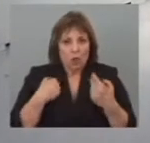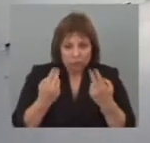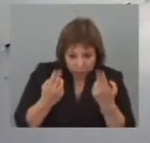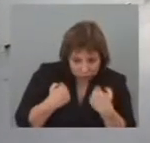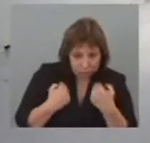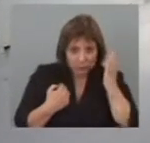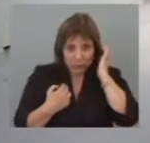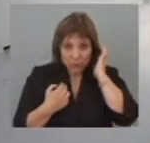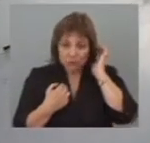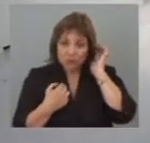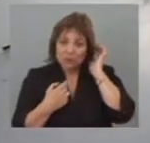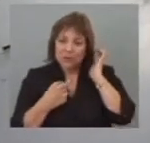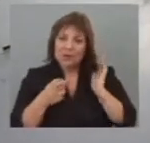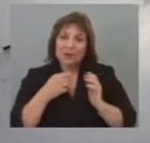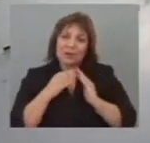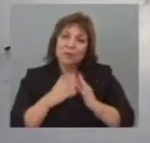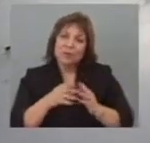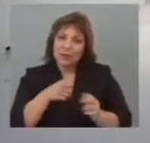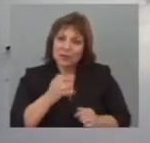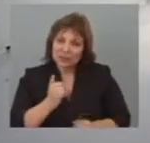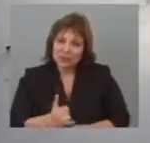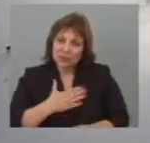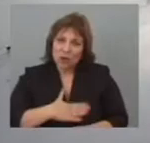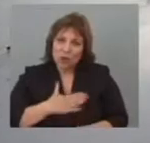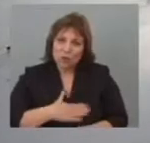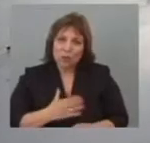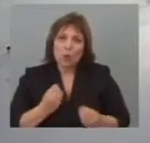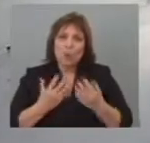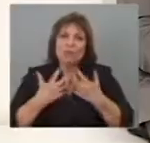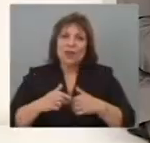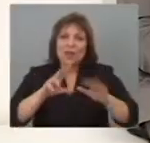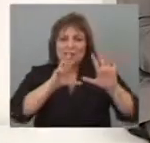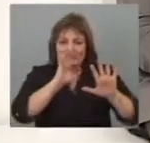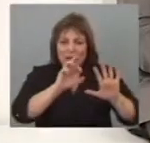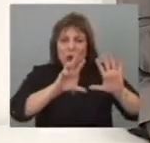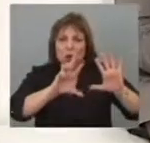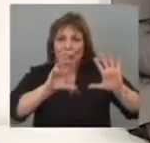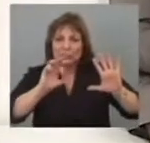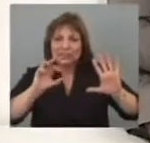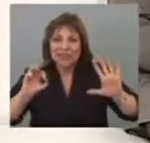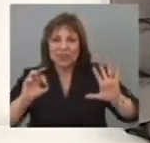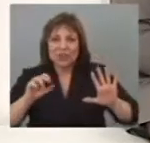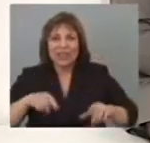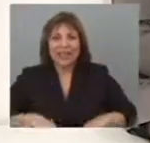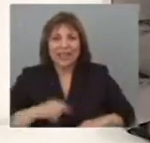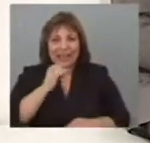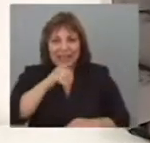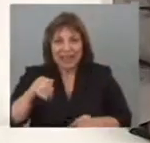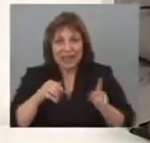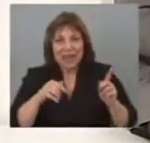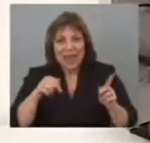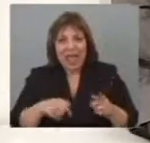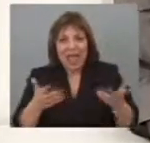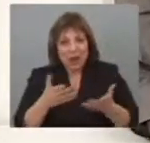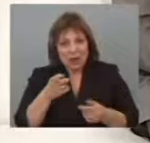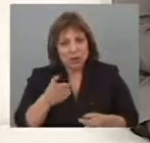sometimiento. Beatriz, ¿están conformes con cómo funciona el 0800 que tiene la Intendencia Municipal y que